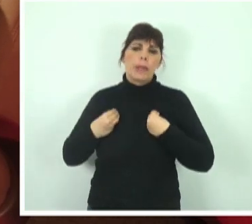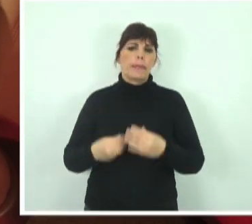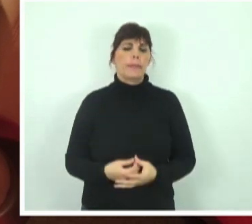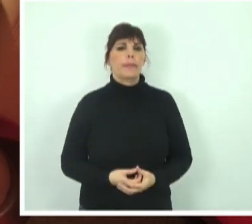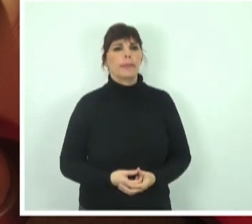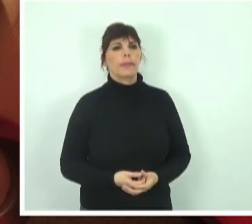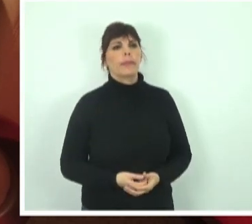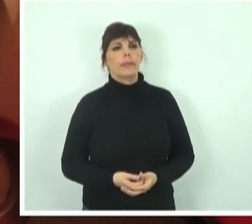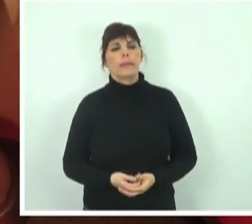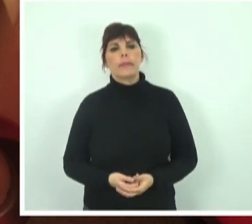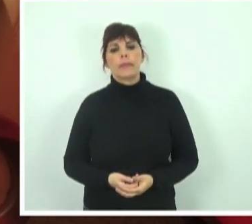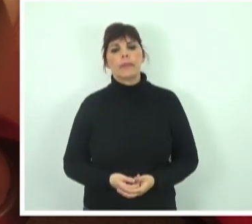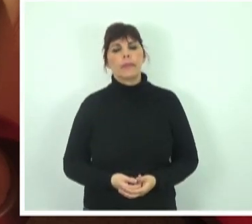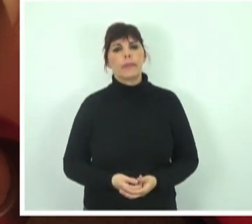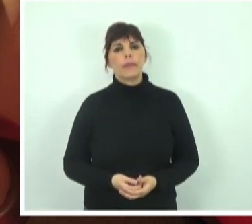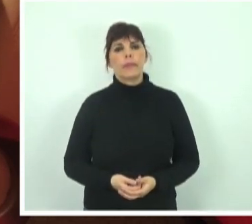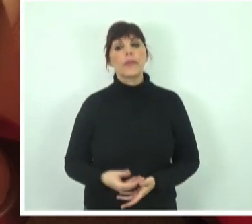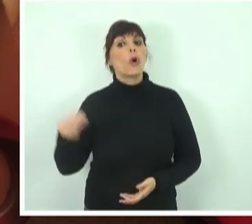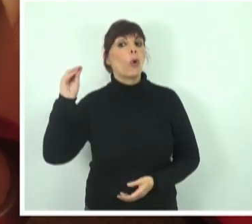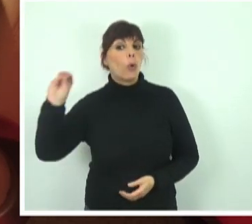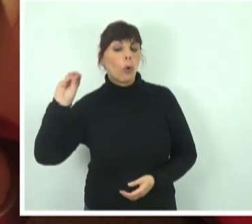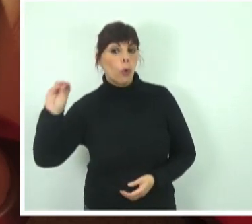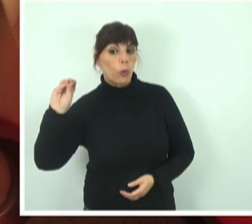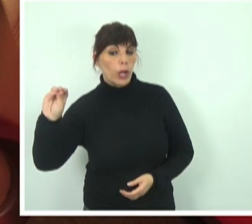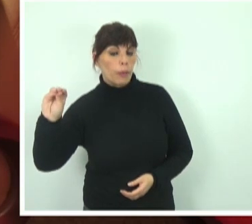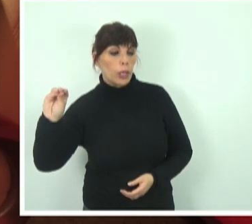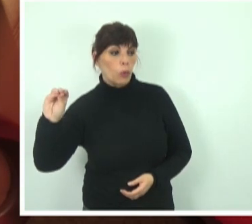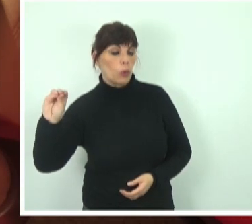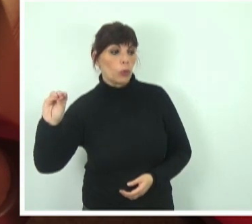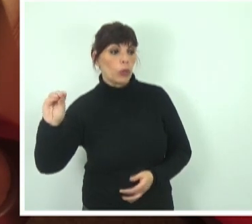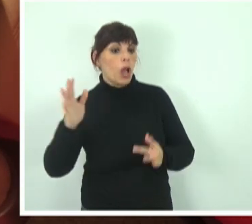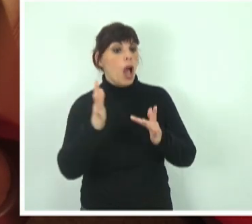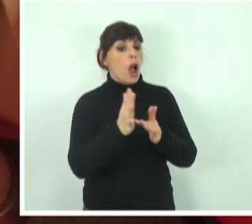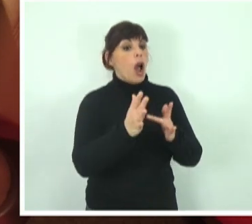¿No fue la oración de Jesucristo en Juan capítulo 17 que fuésemos unos?